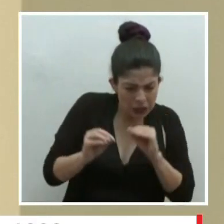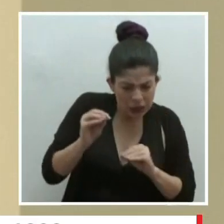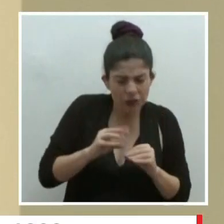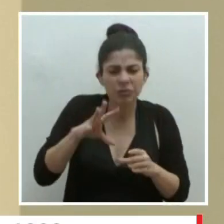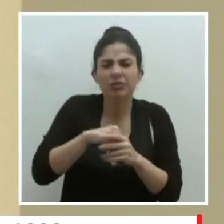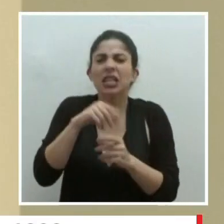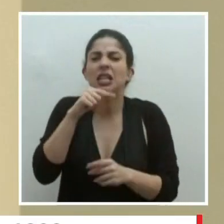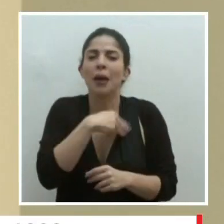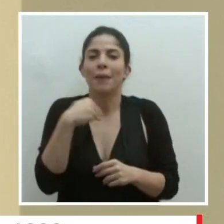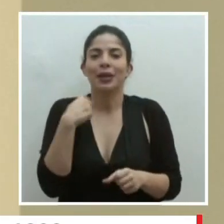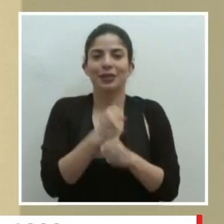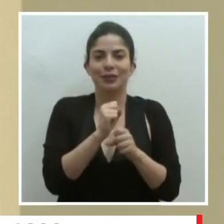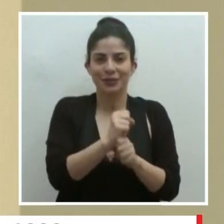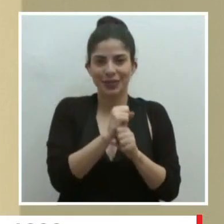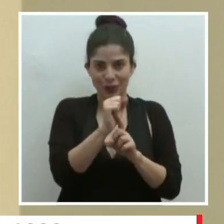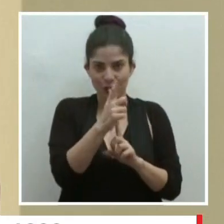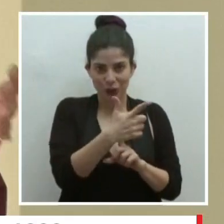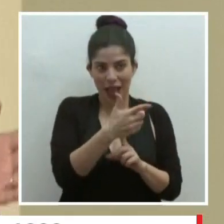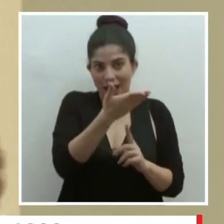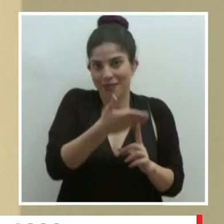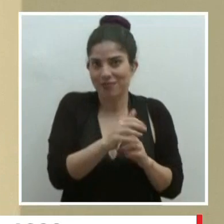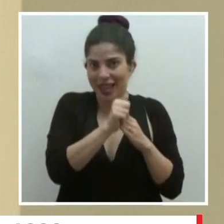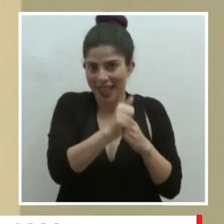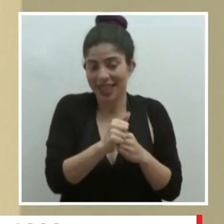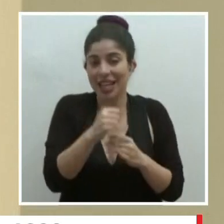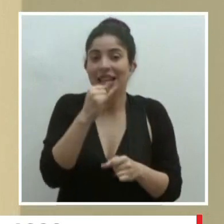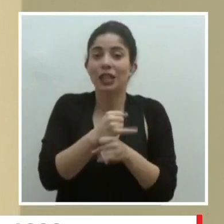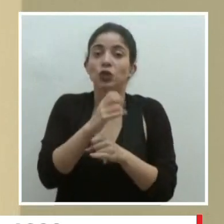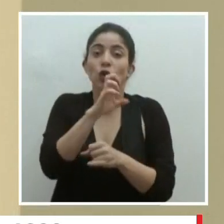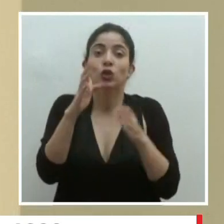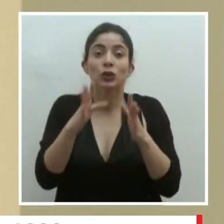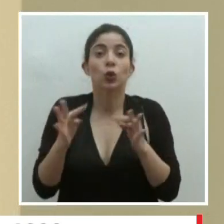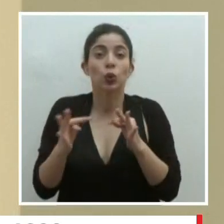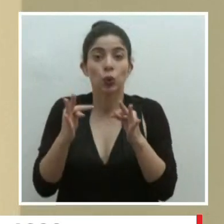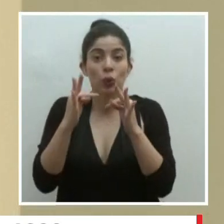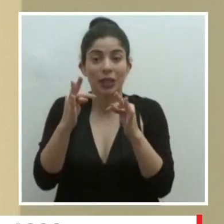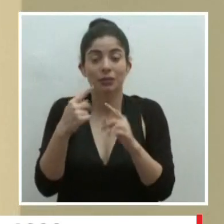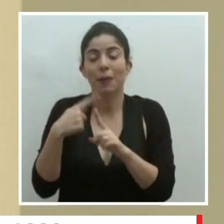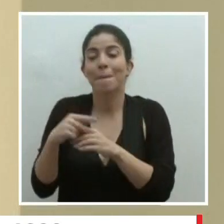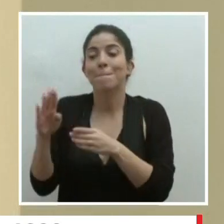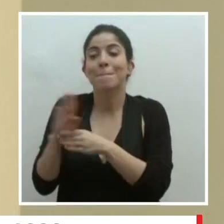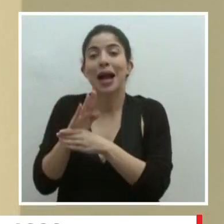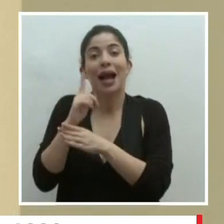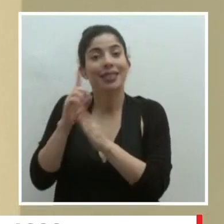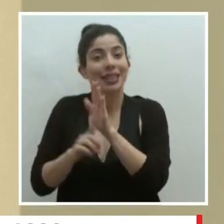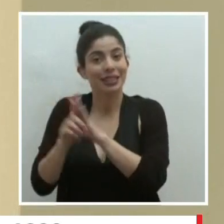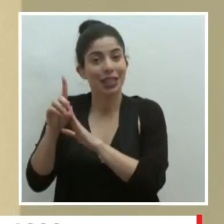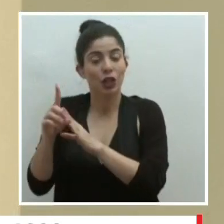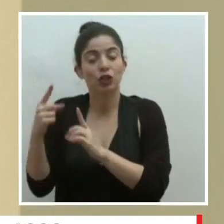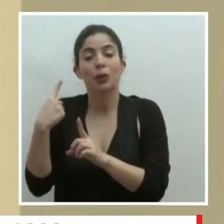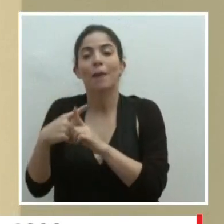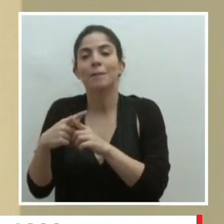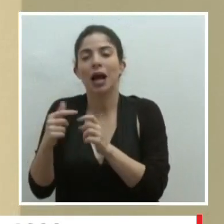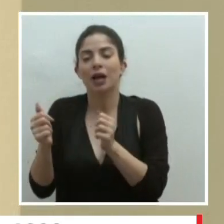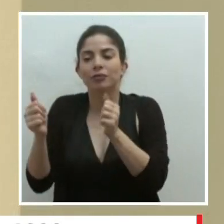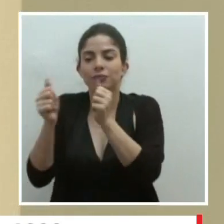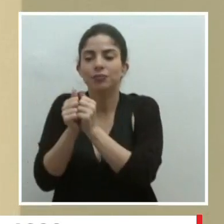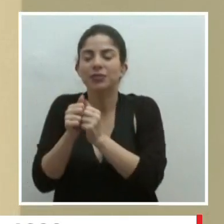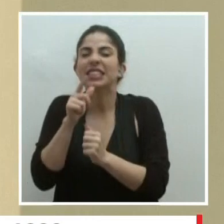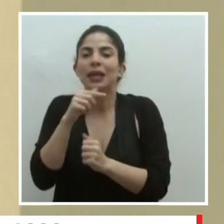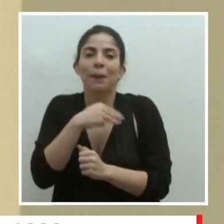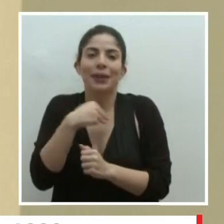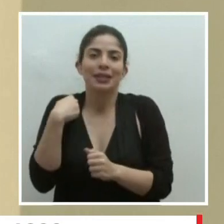Ministerio de Trabajo y Seguridad Social, quien lidera el Instituto Costarricense de Turismo, Banca para el Desarrollo y también acompaña